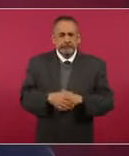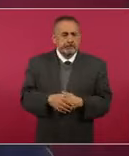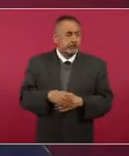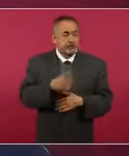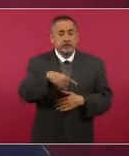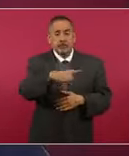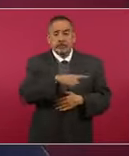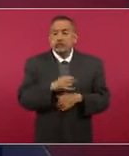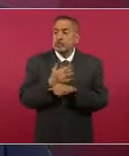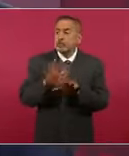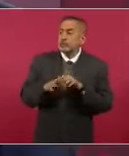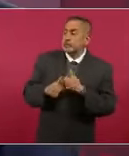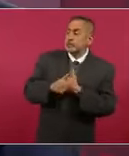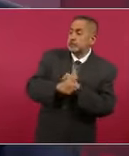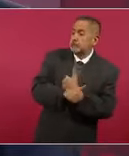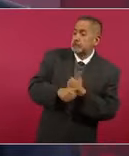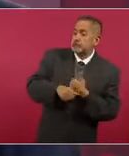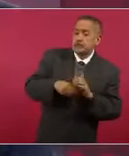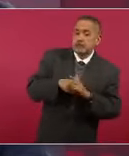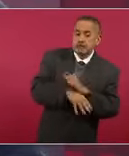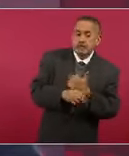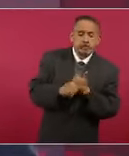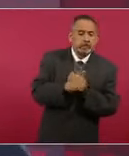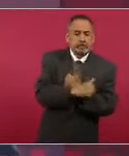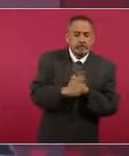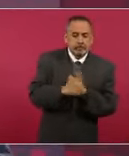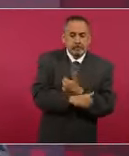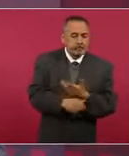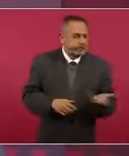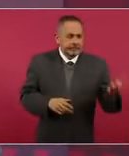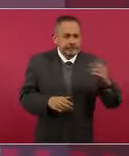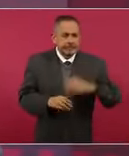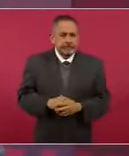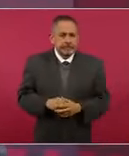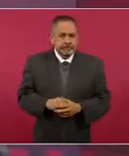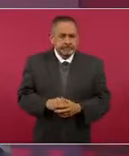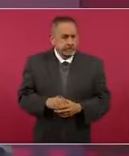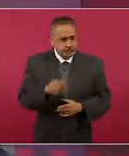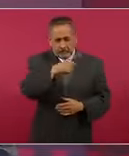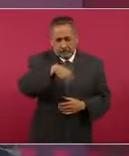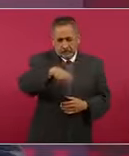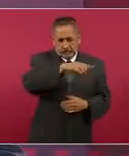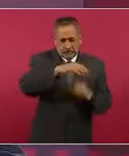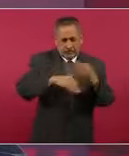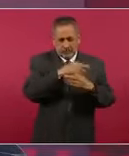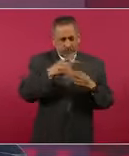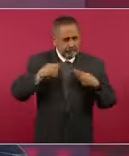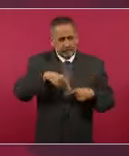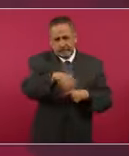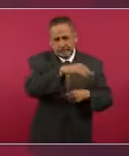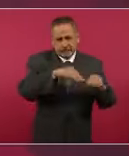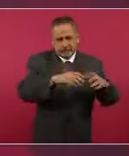ocultaban la información, porque todos los que han estado ahí